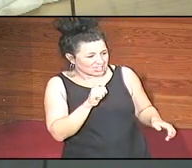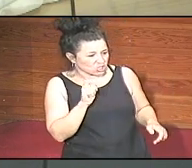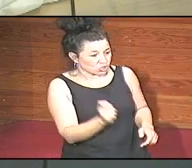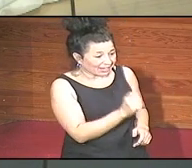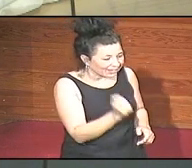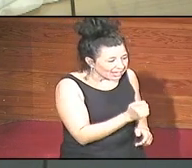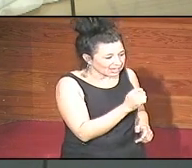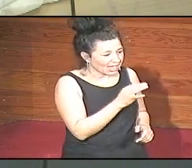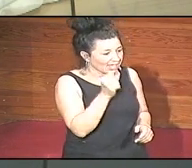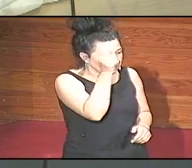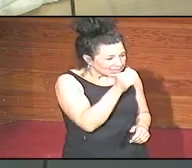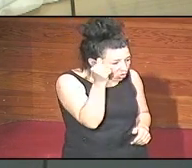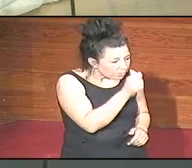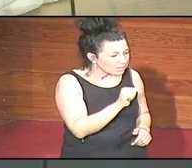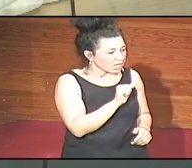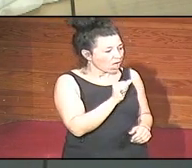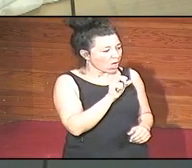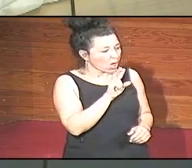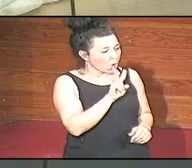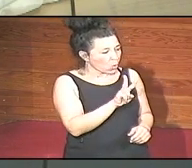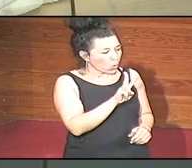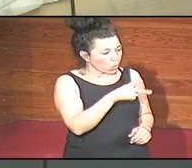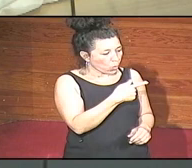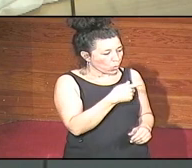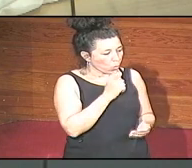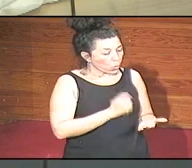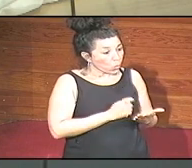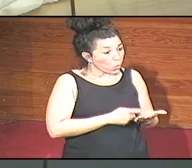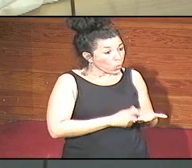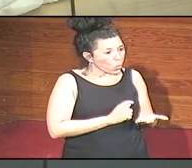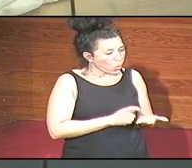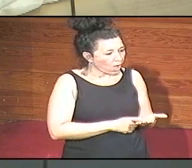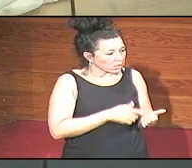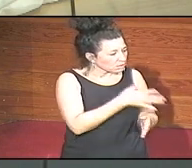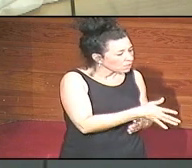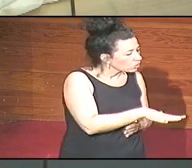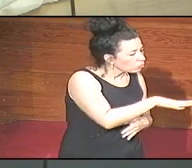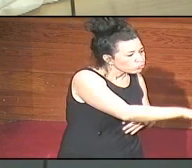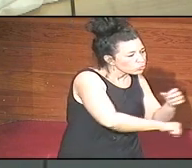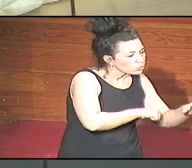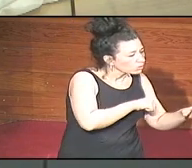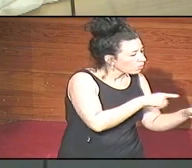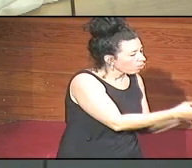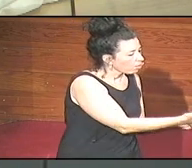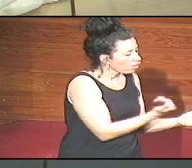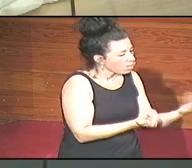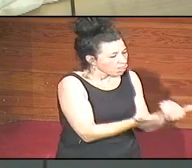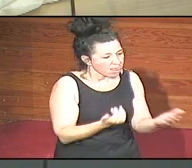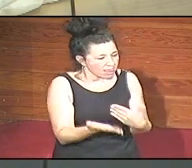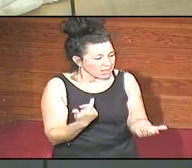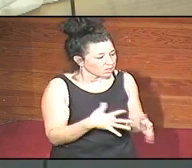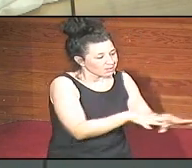a nacionalizar a los tipos a los corredores más prometedores los han nacionalizado